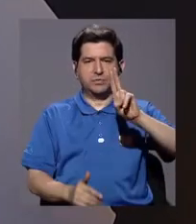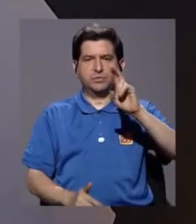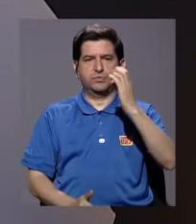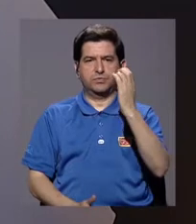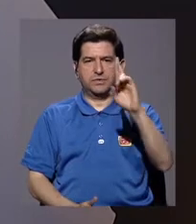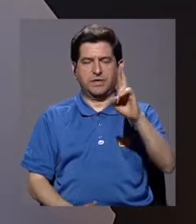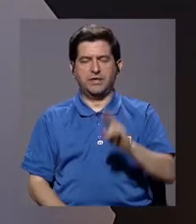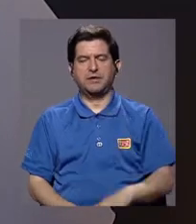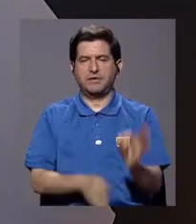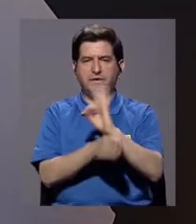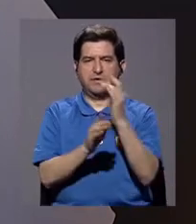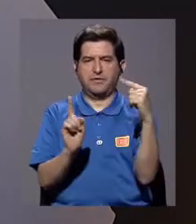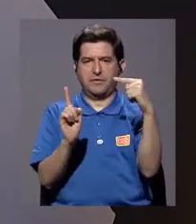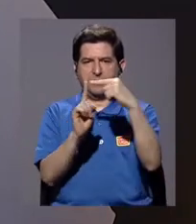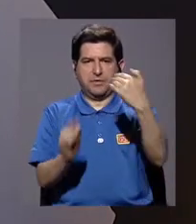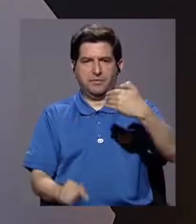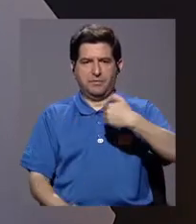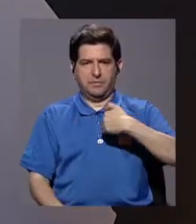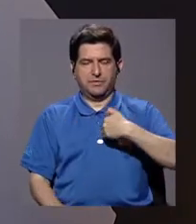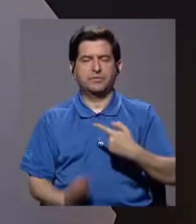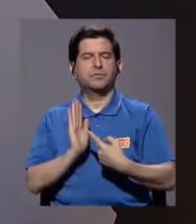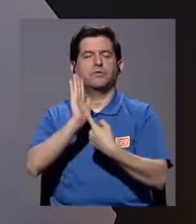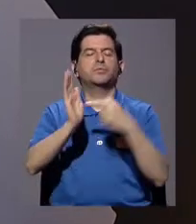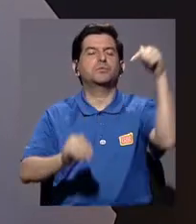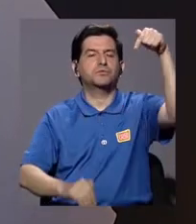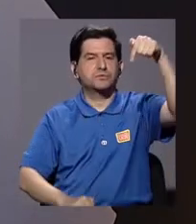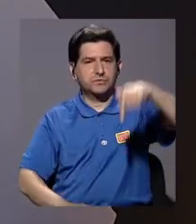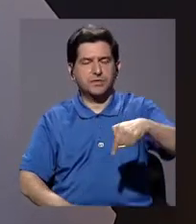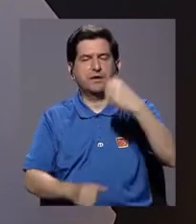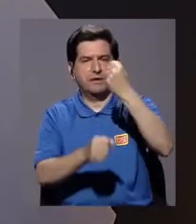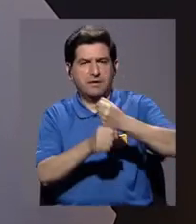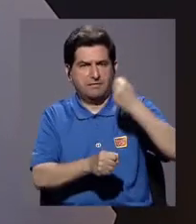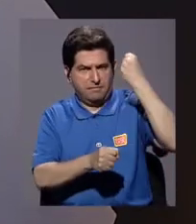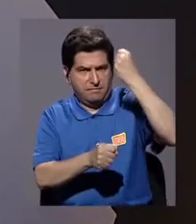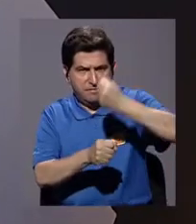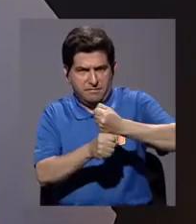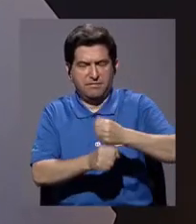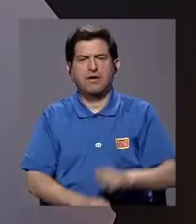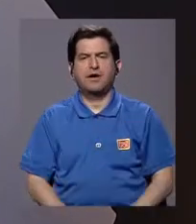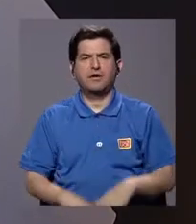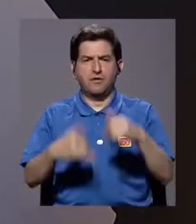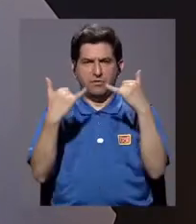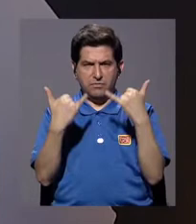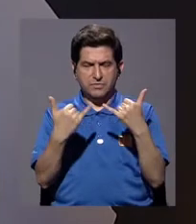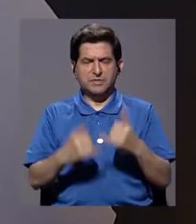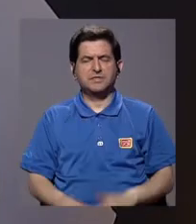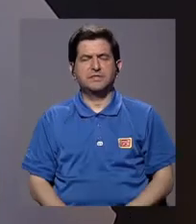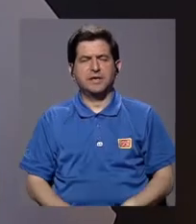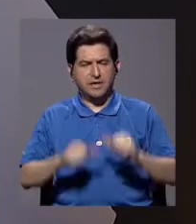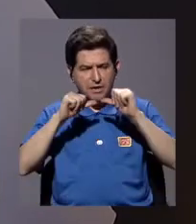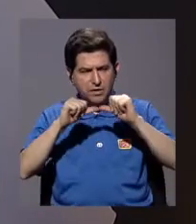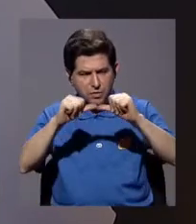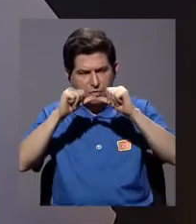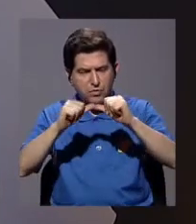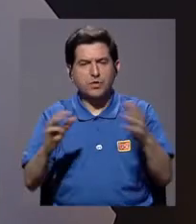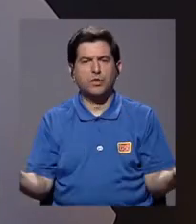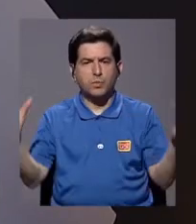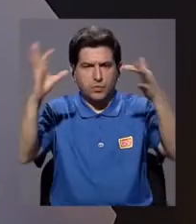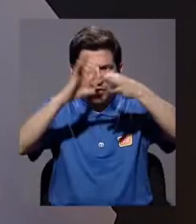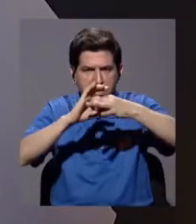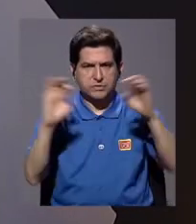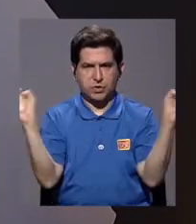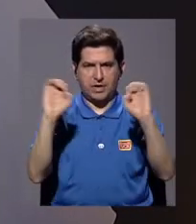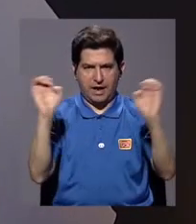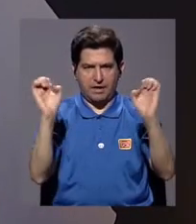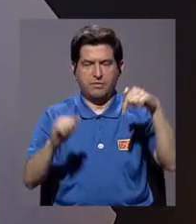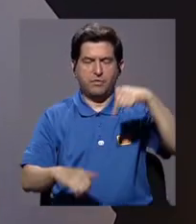Rica hacemos televisión con sentido y le presentamos hoy un trabajo que ha venido siendo una secuencia relacionada a la